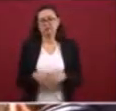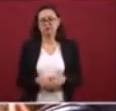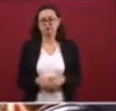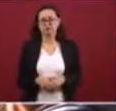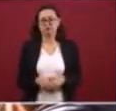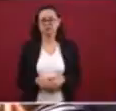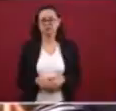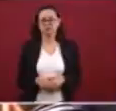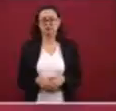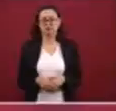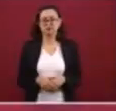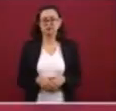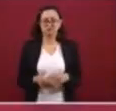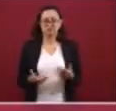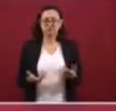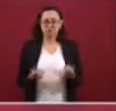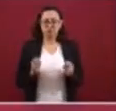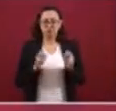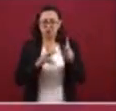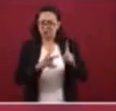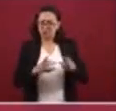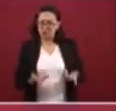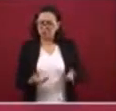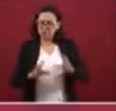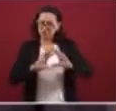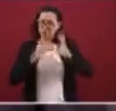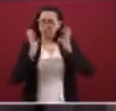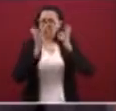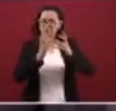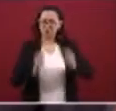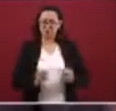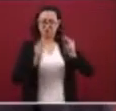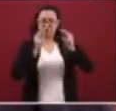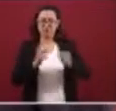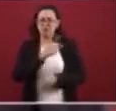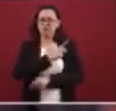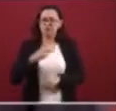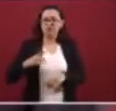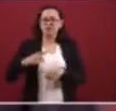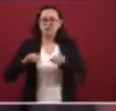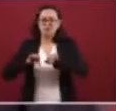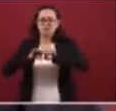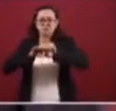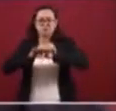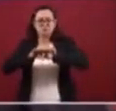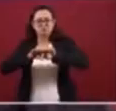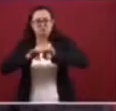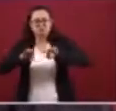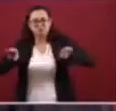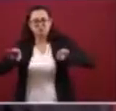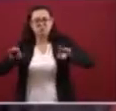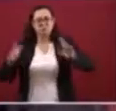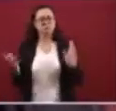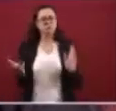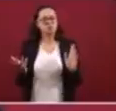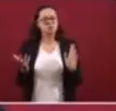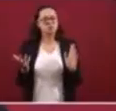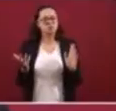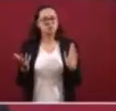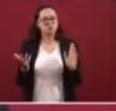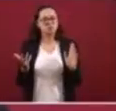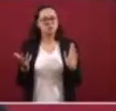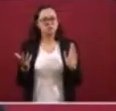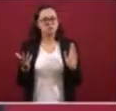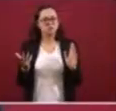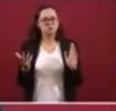vamos a buscar estandarizar. ¿Qué significa esto de estandarizar? Vamos a cobrar lo mismo